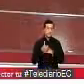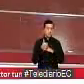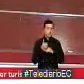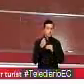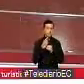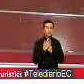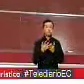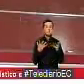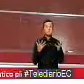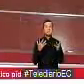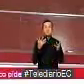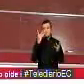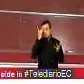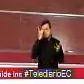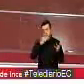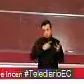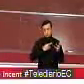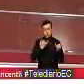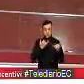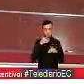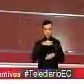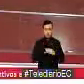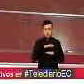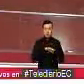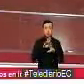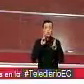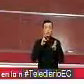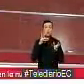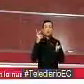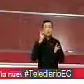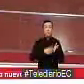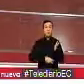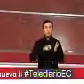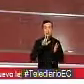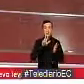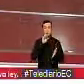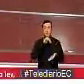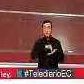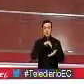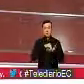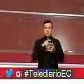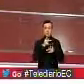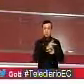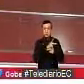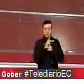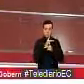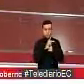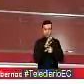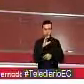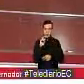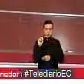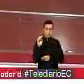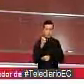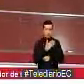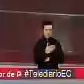contencioso electoral resolverá esta tarde sobre la multa impuesta a 3 integrantes del Consejo Nacional